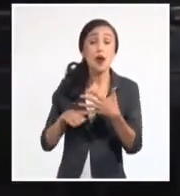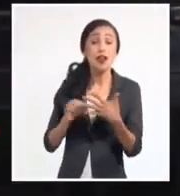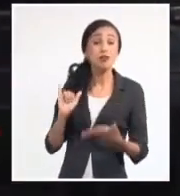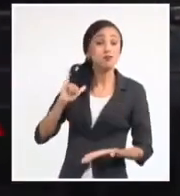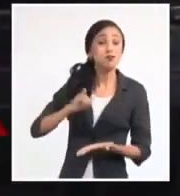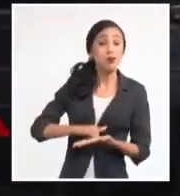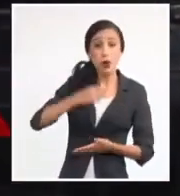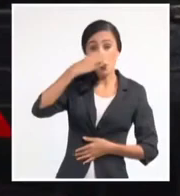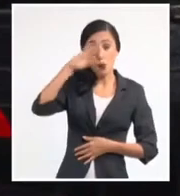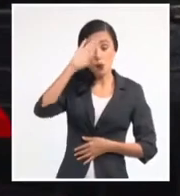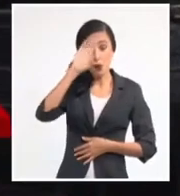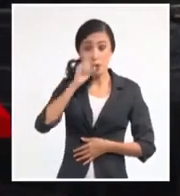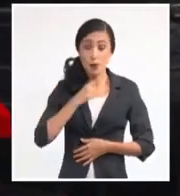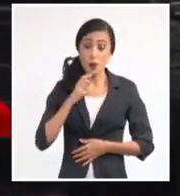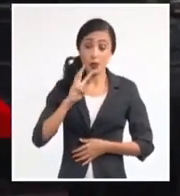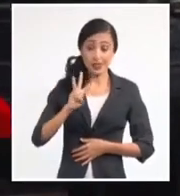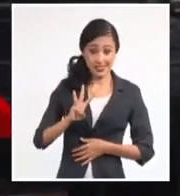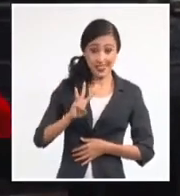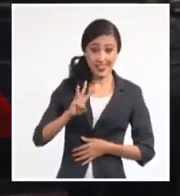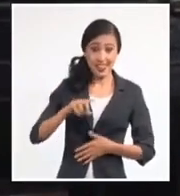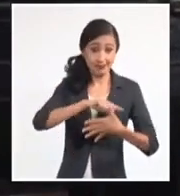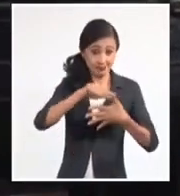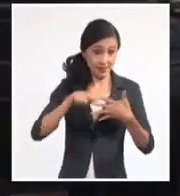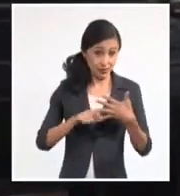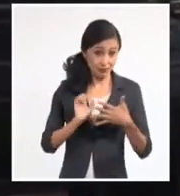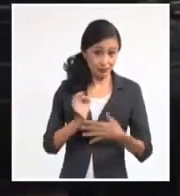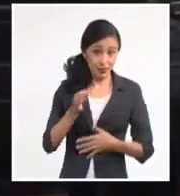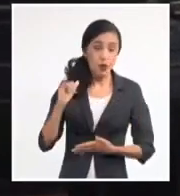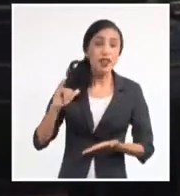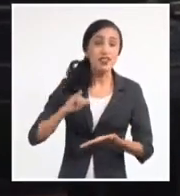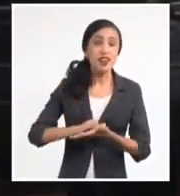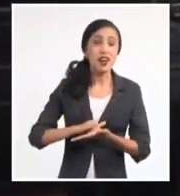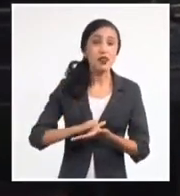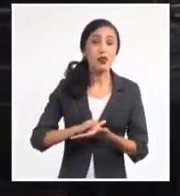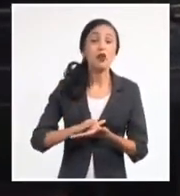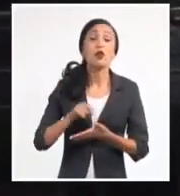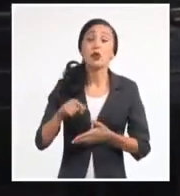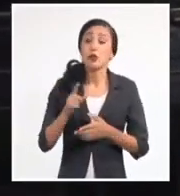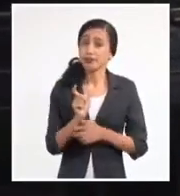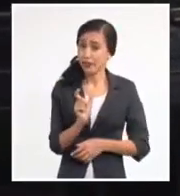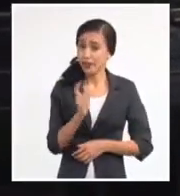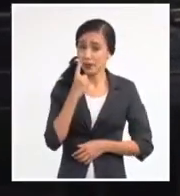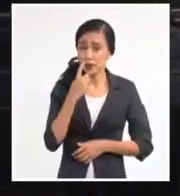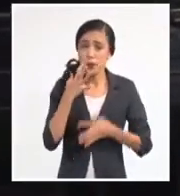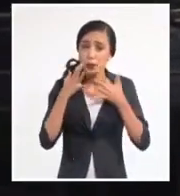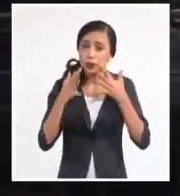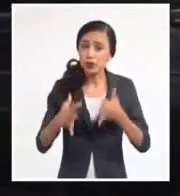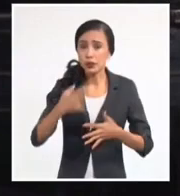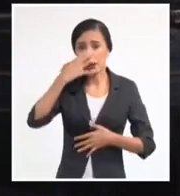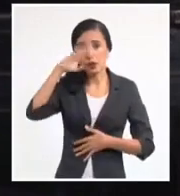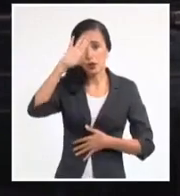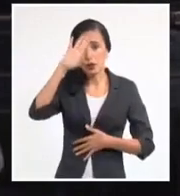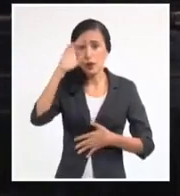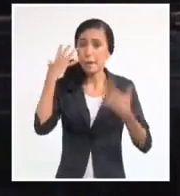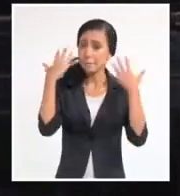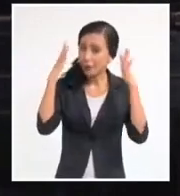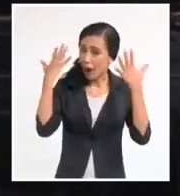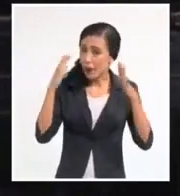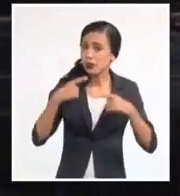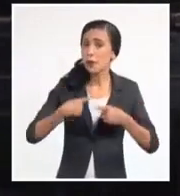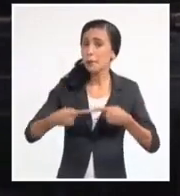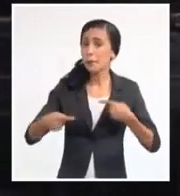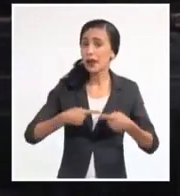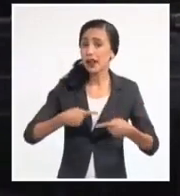caso de los 3 que llegaron en una jornada como hoy, en un suceso que estremeció a todo nuestro país. El aplauso del plenario también en este pleno